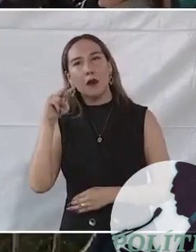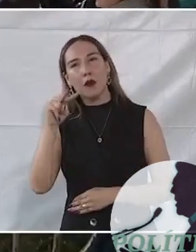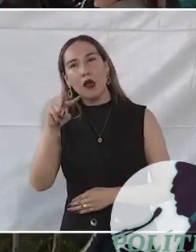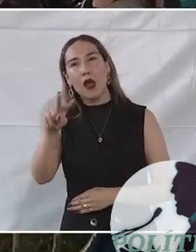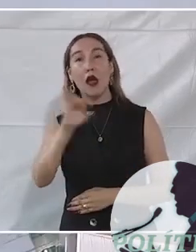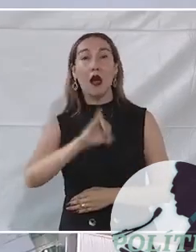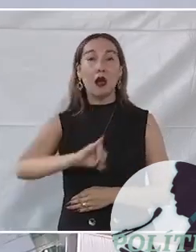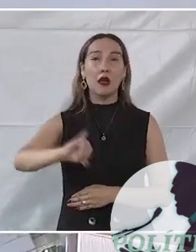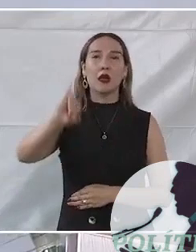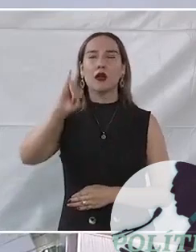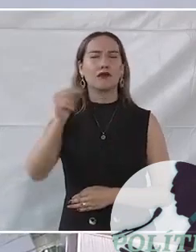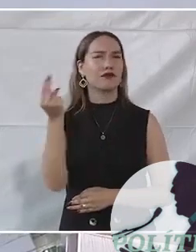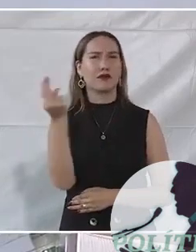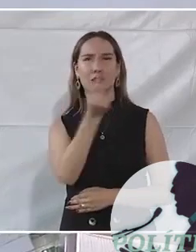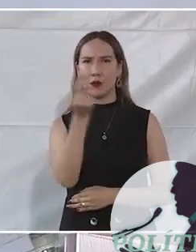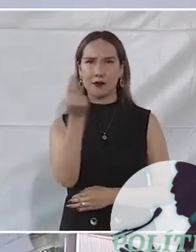apoyo.